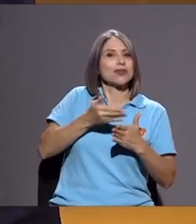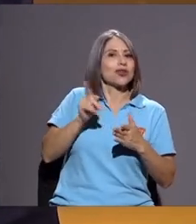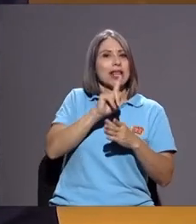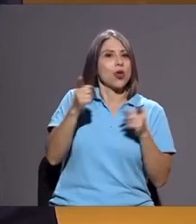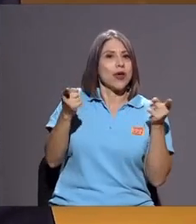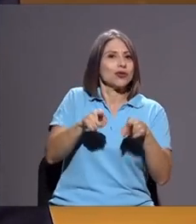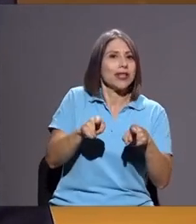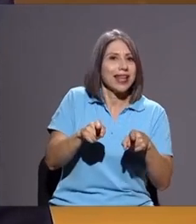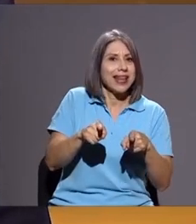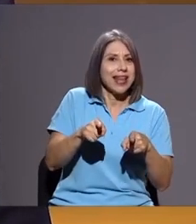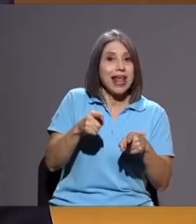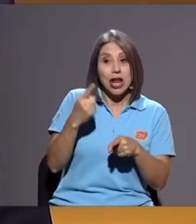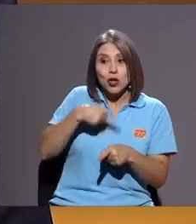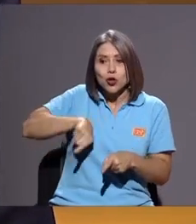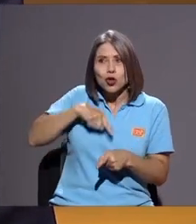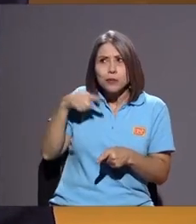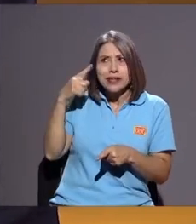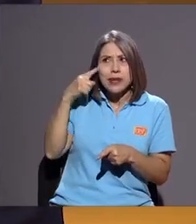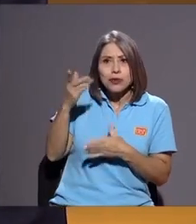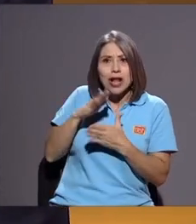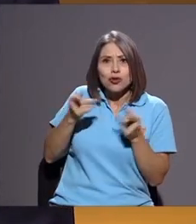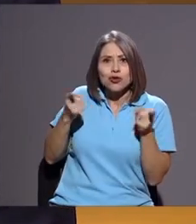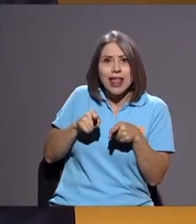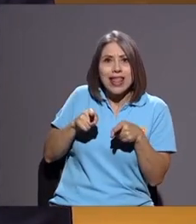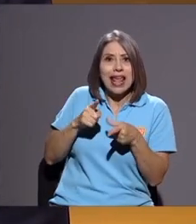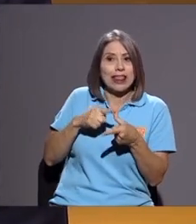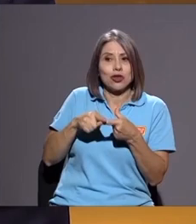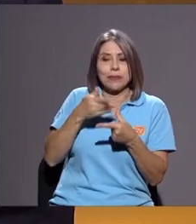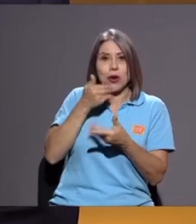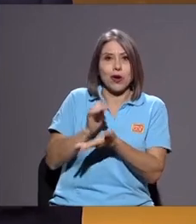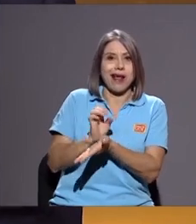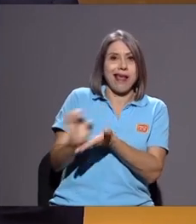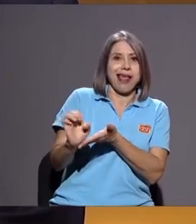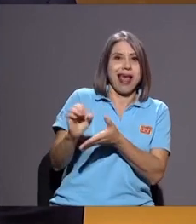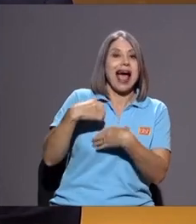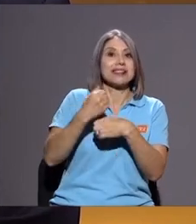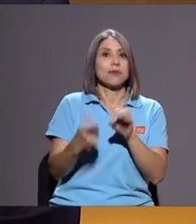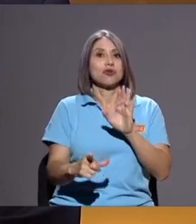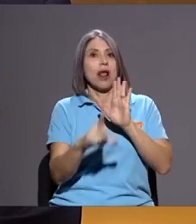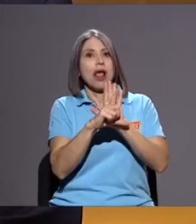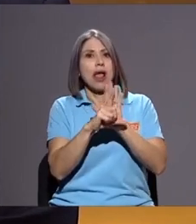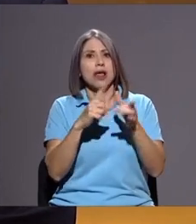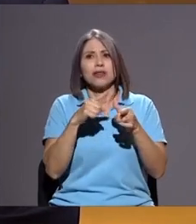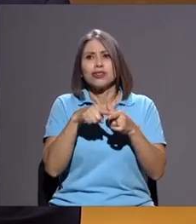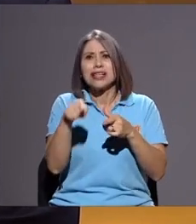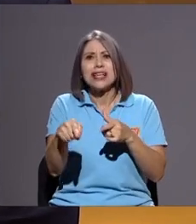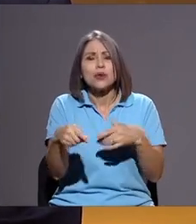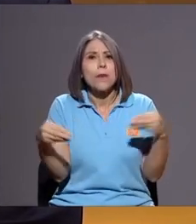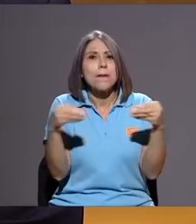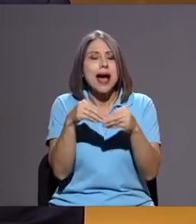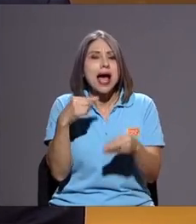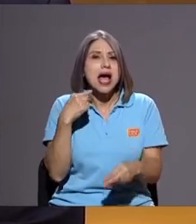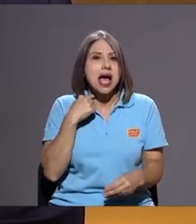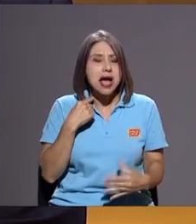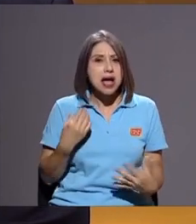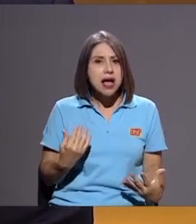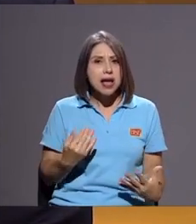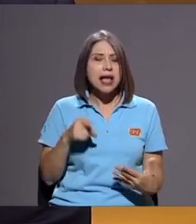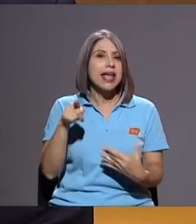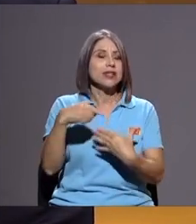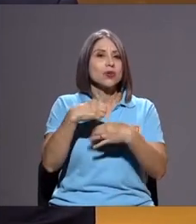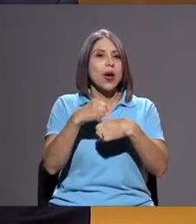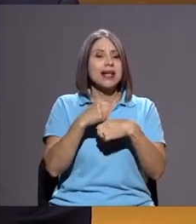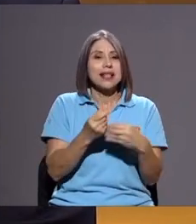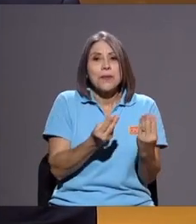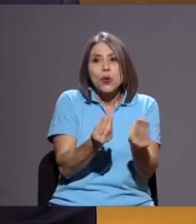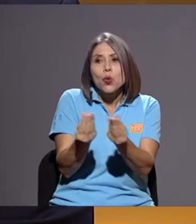alguna cosa que nos imaginamos que pueda suceder ponemos una regulación y eso encarece eso hace que en la que